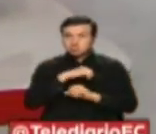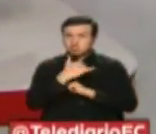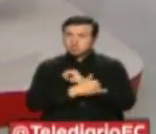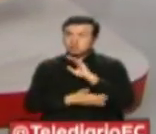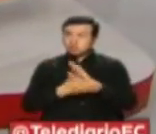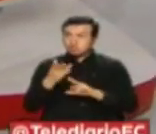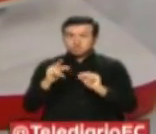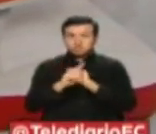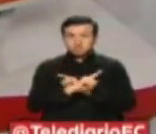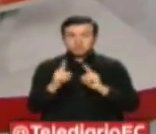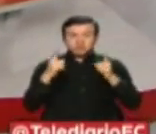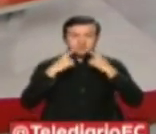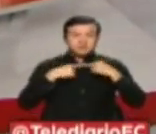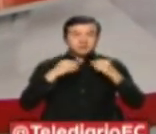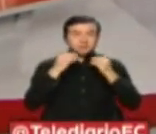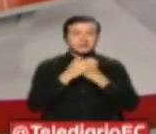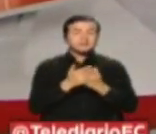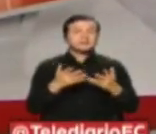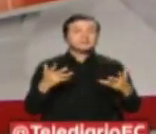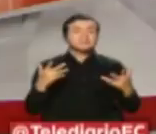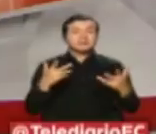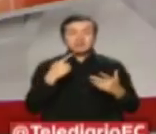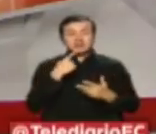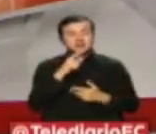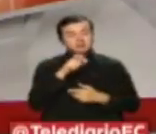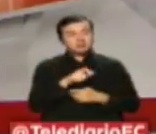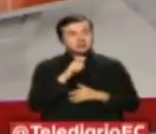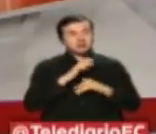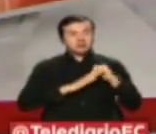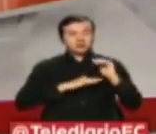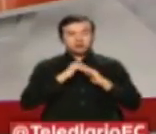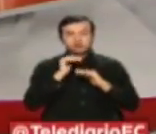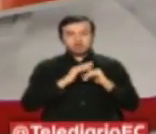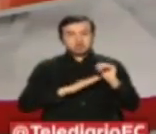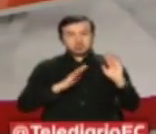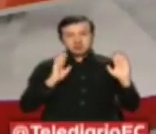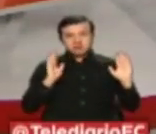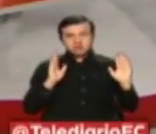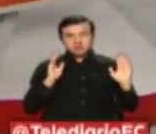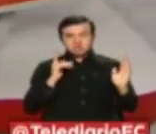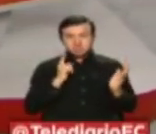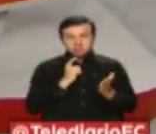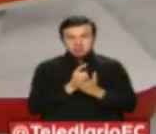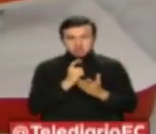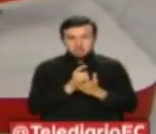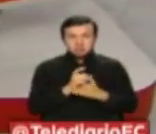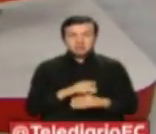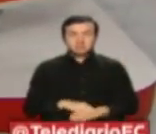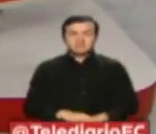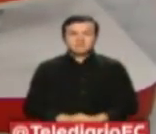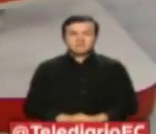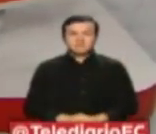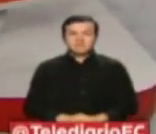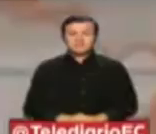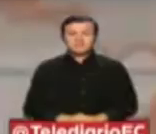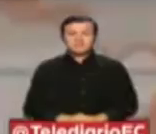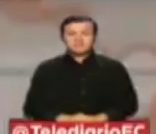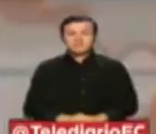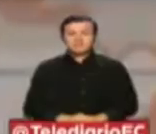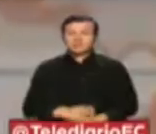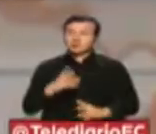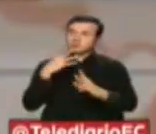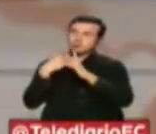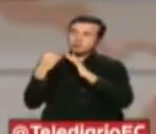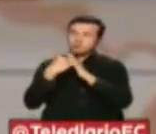país pero se declara inocente y perseguido un comentario bueno eduardo yo creo que prófugos